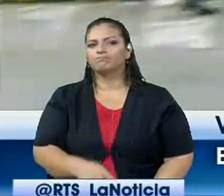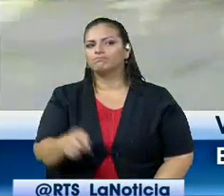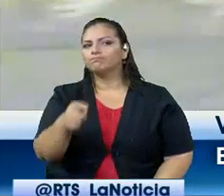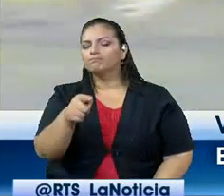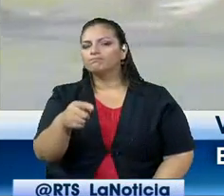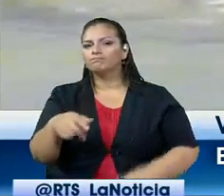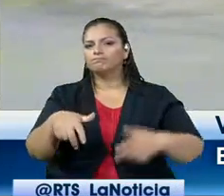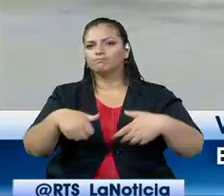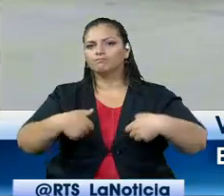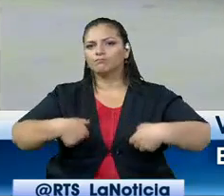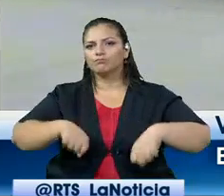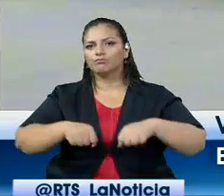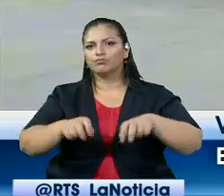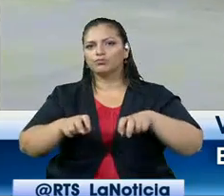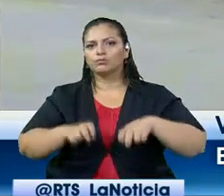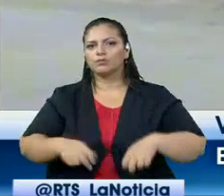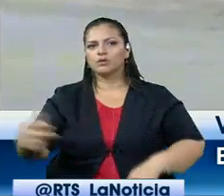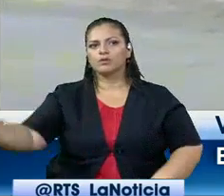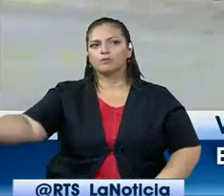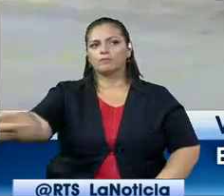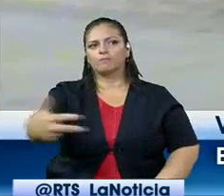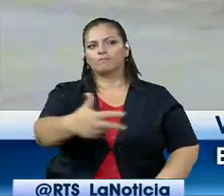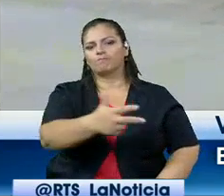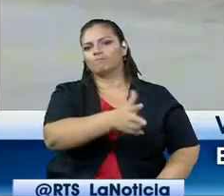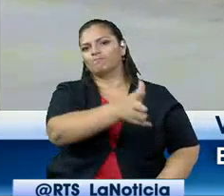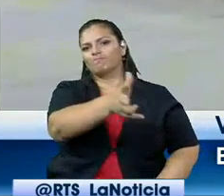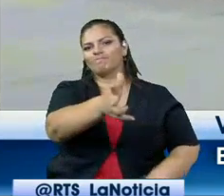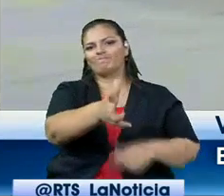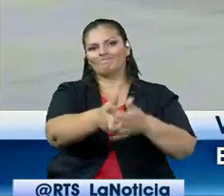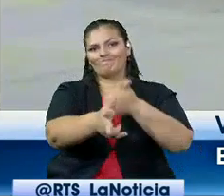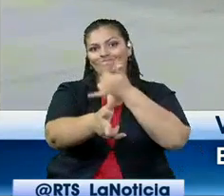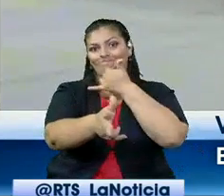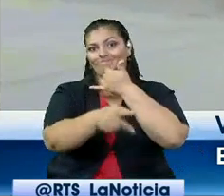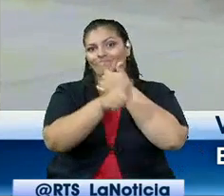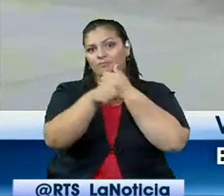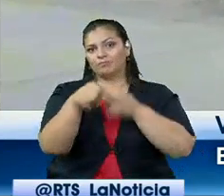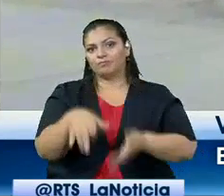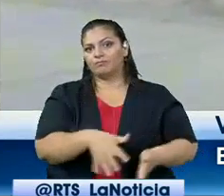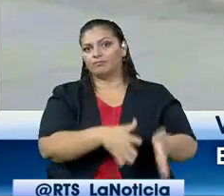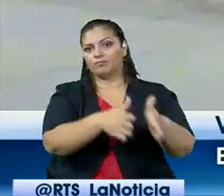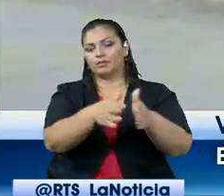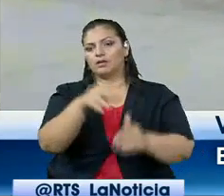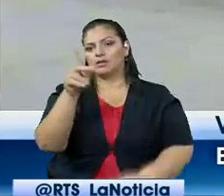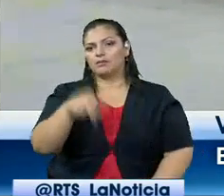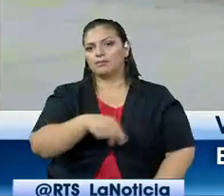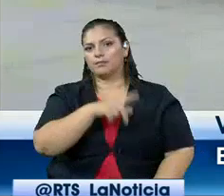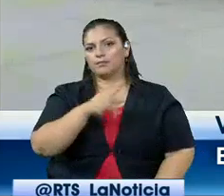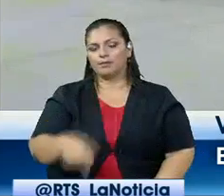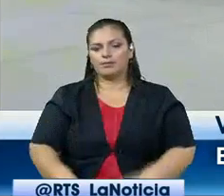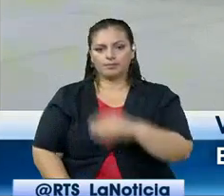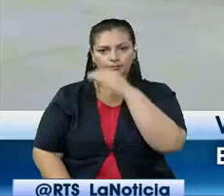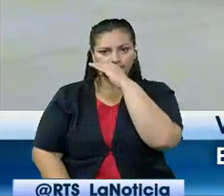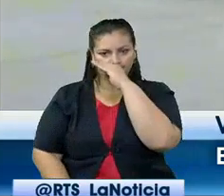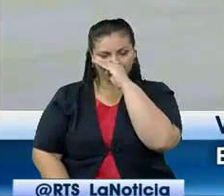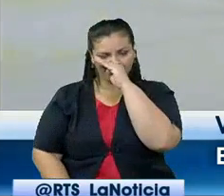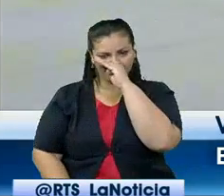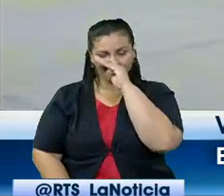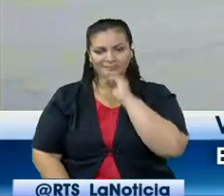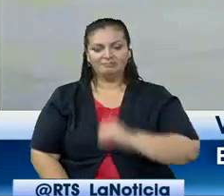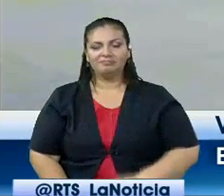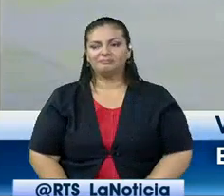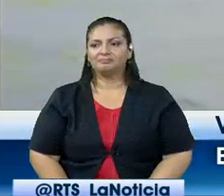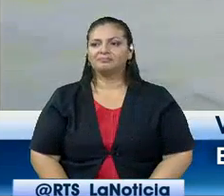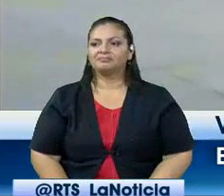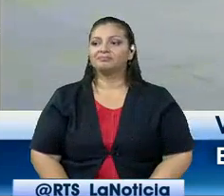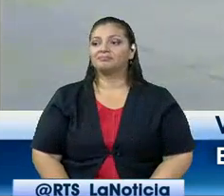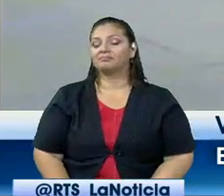nosotros terminó invadiendo la vía principal, la avenida Francisco de Orellana, que eso no debe dar. Bueno, si se da cuenta, ellos tienen autorización